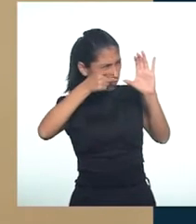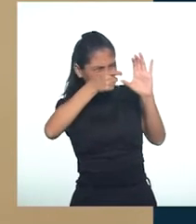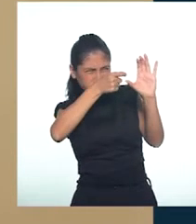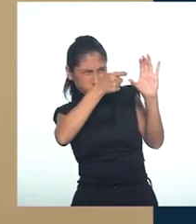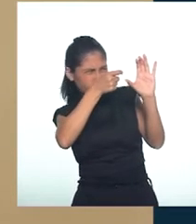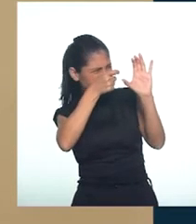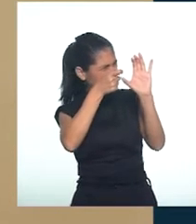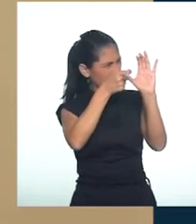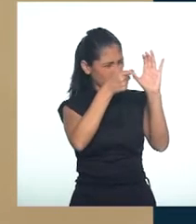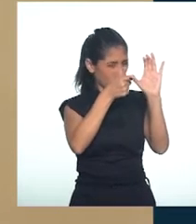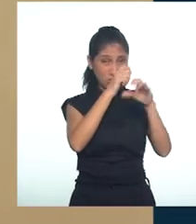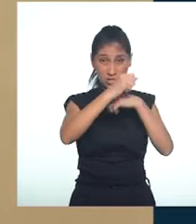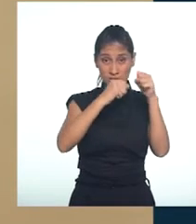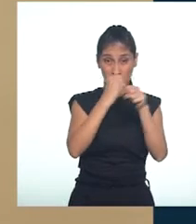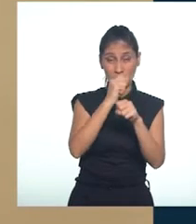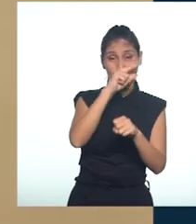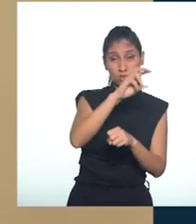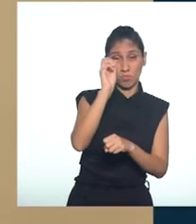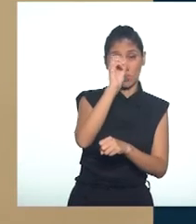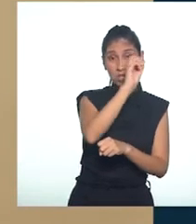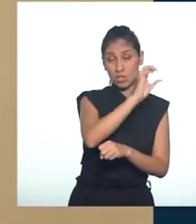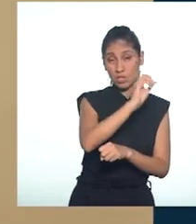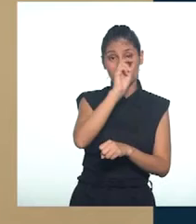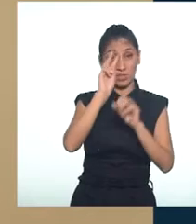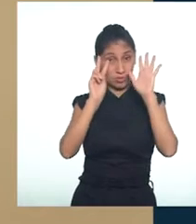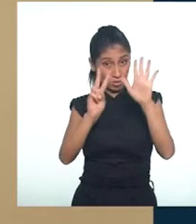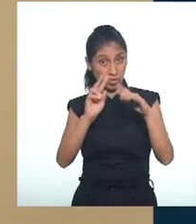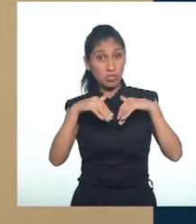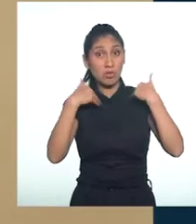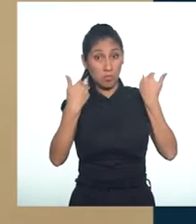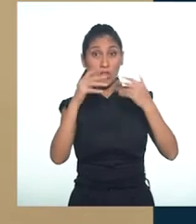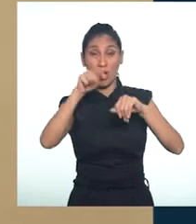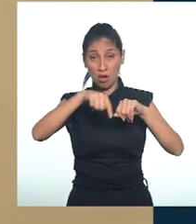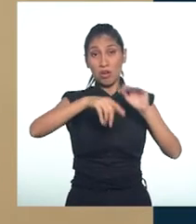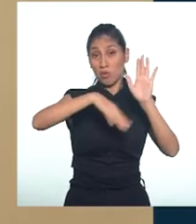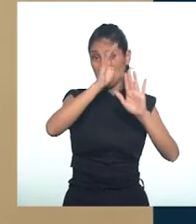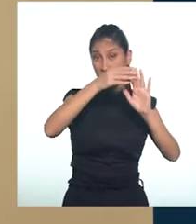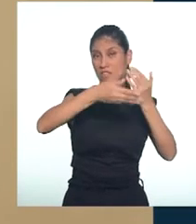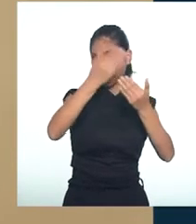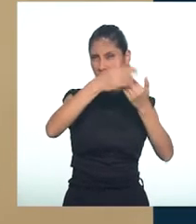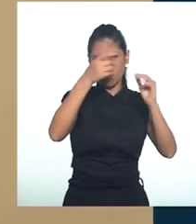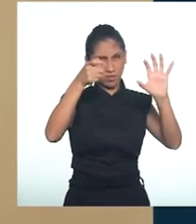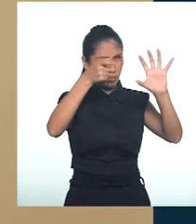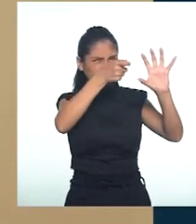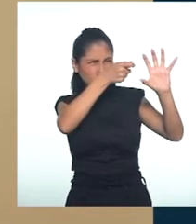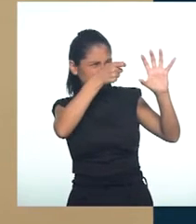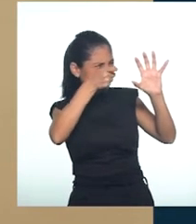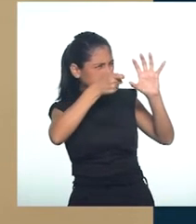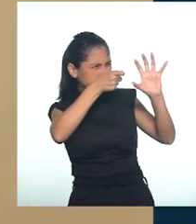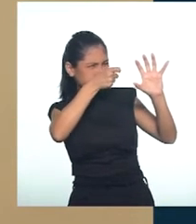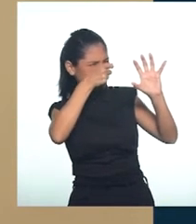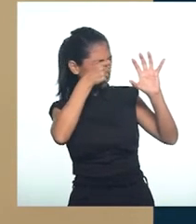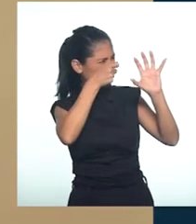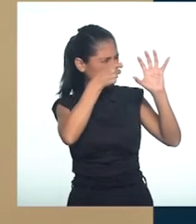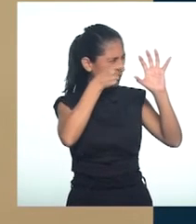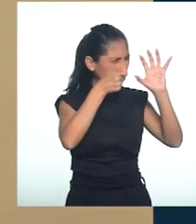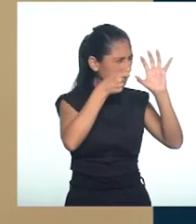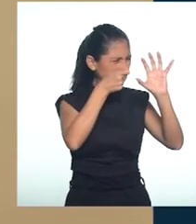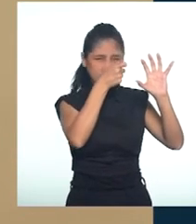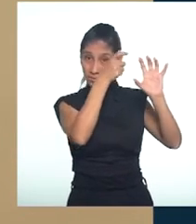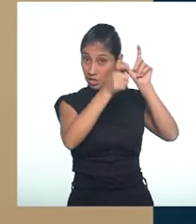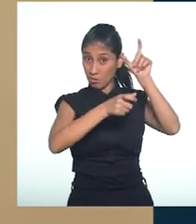han generado métodos para contar con diagnósticos más rápidos y más sensibles, que permitan conocer el perfil